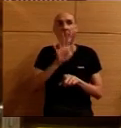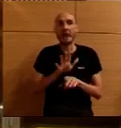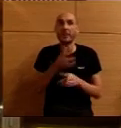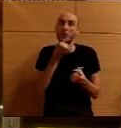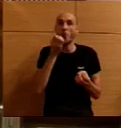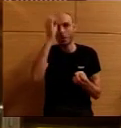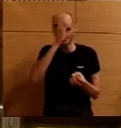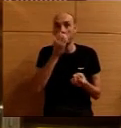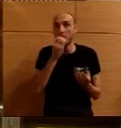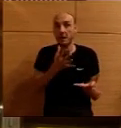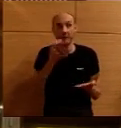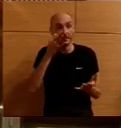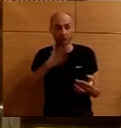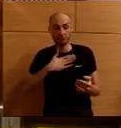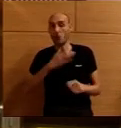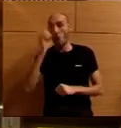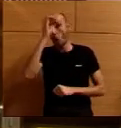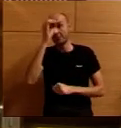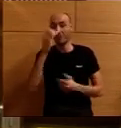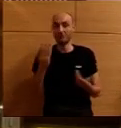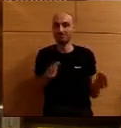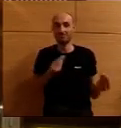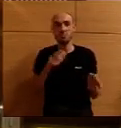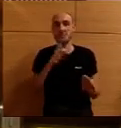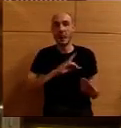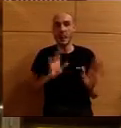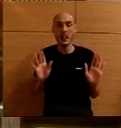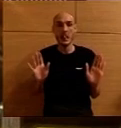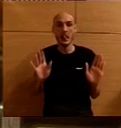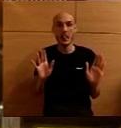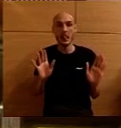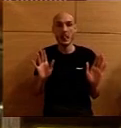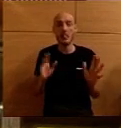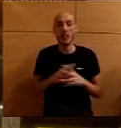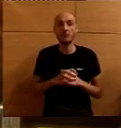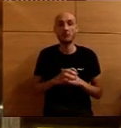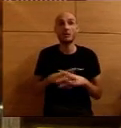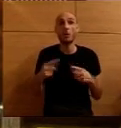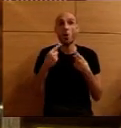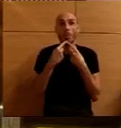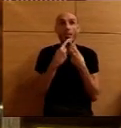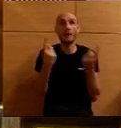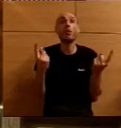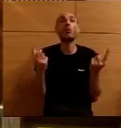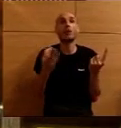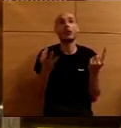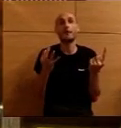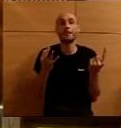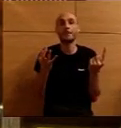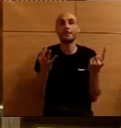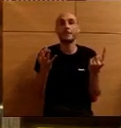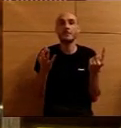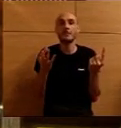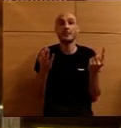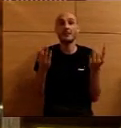ni hauria de ser incorrecte o correcte. Jo el que es dic és que